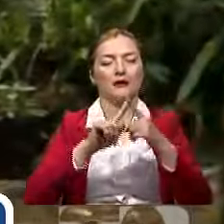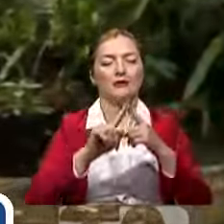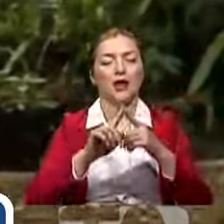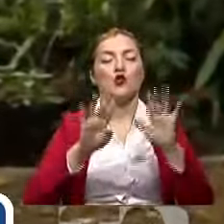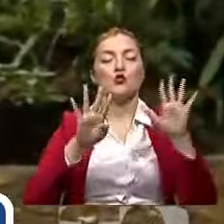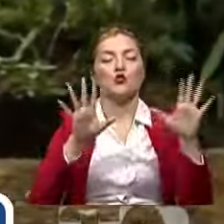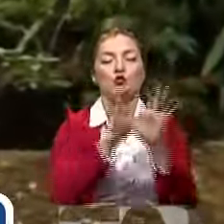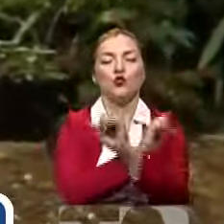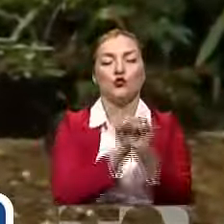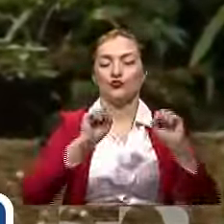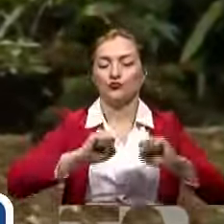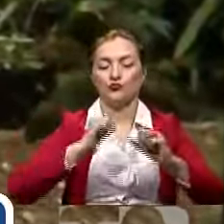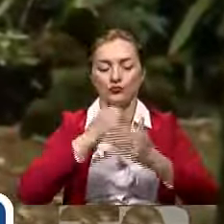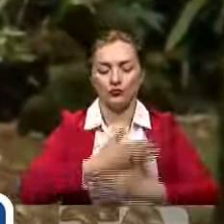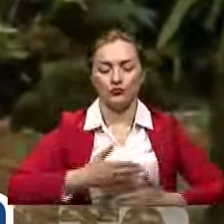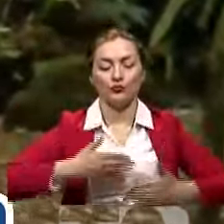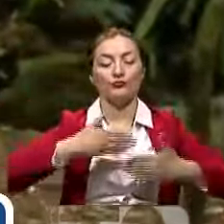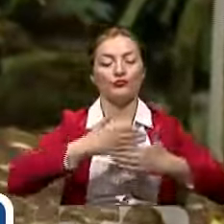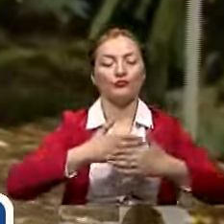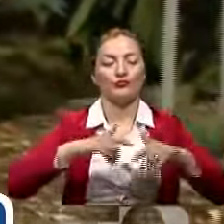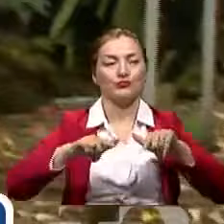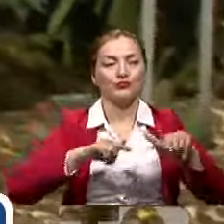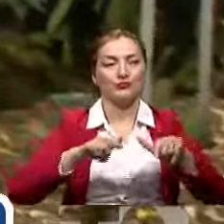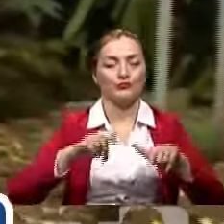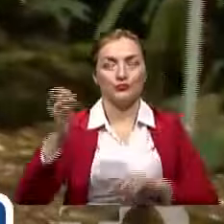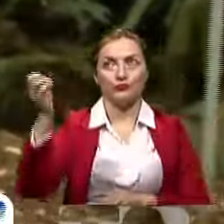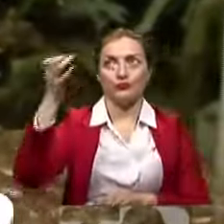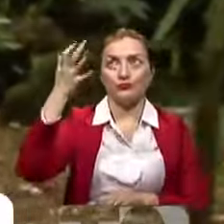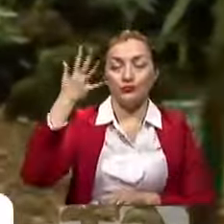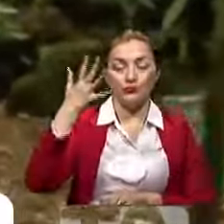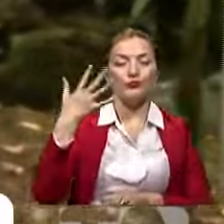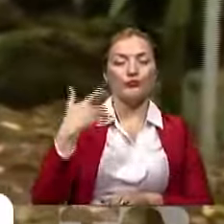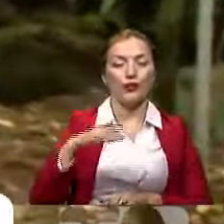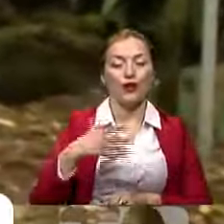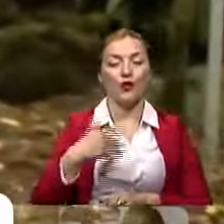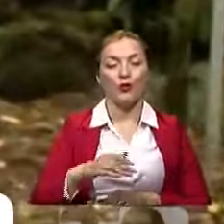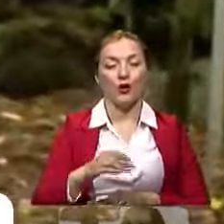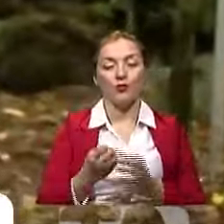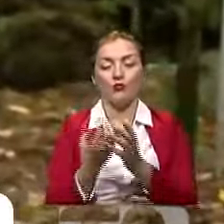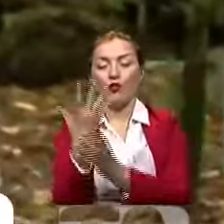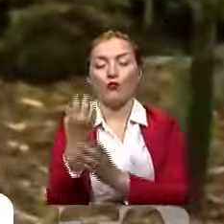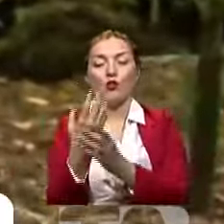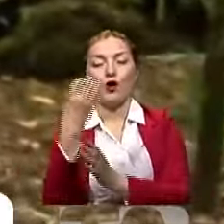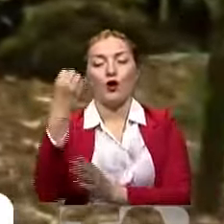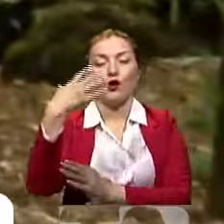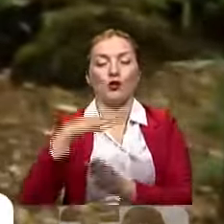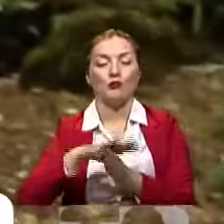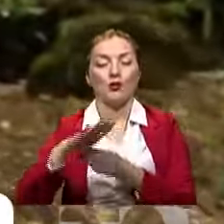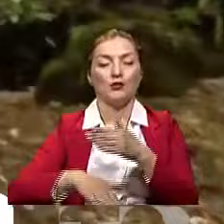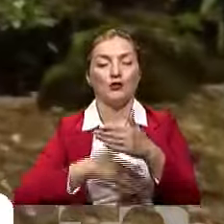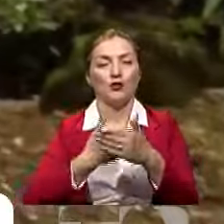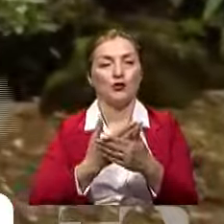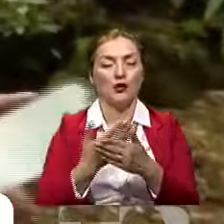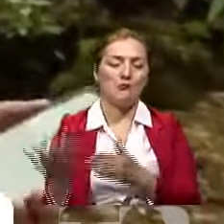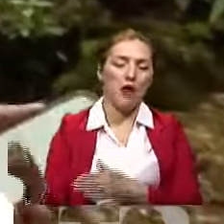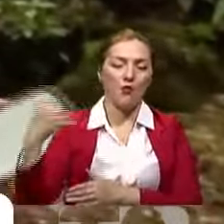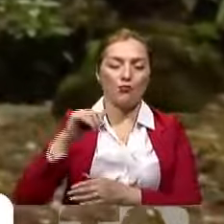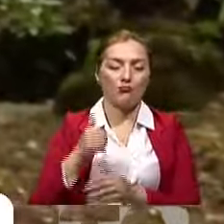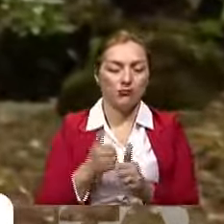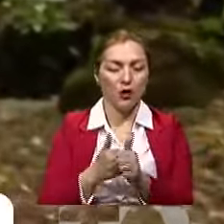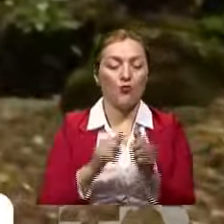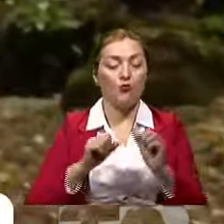21:00 podrán disfrutar de este espectáculo nocturno, el Bosque de Luz. La invitación está hecha para que se acerque y si usted